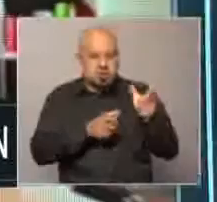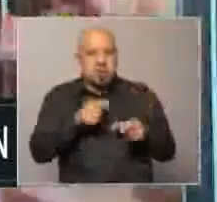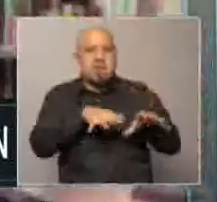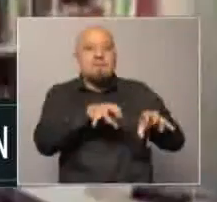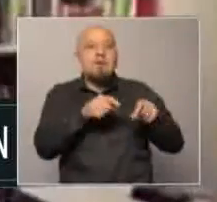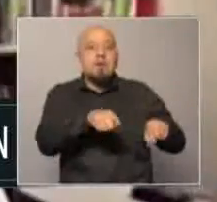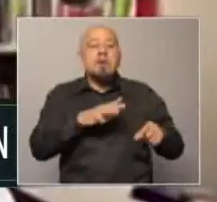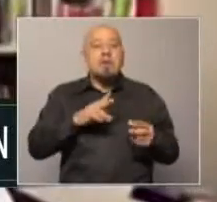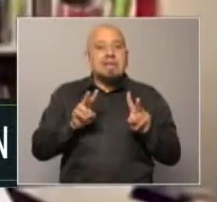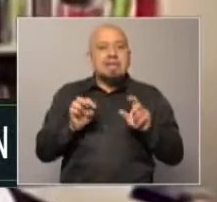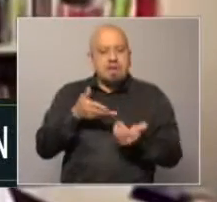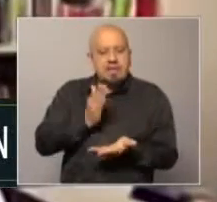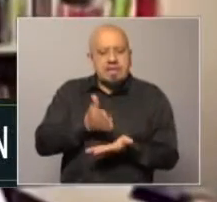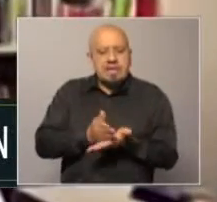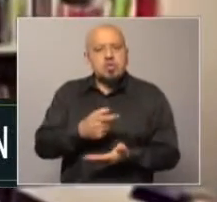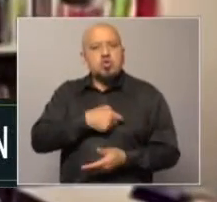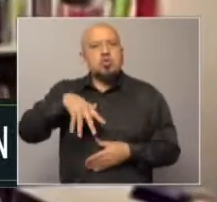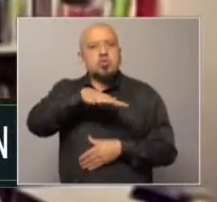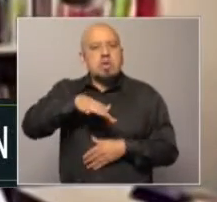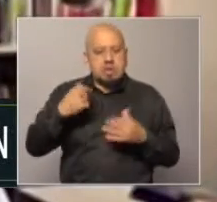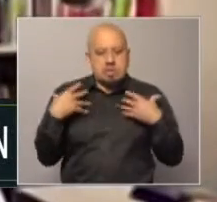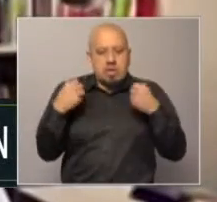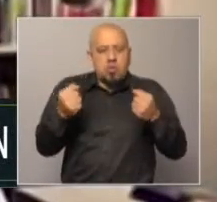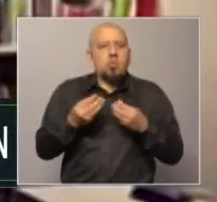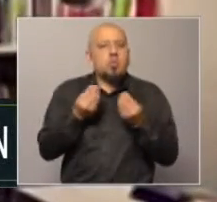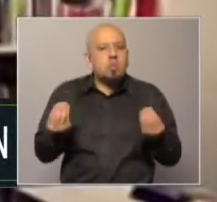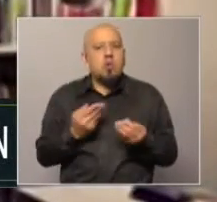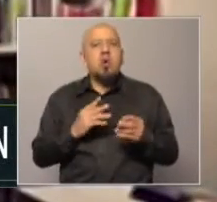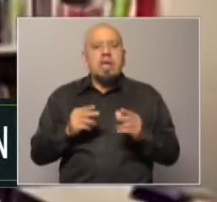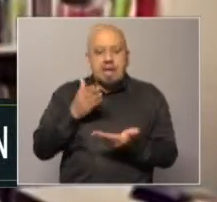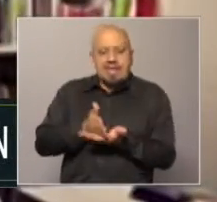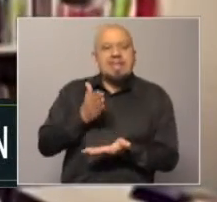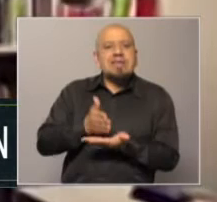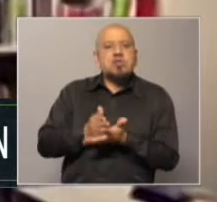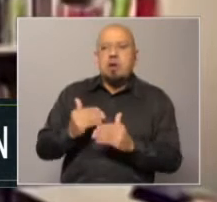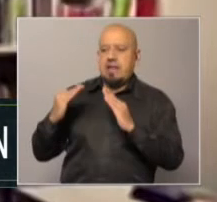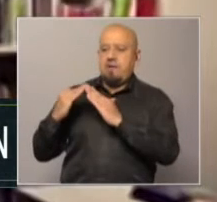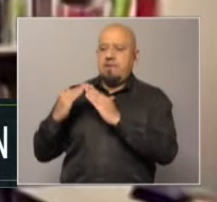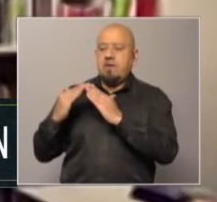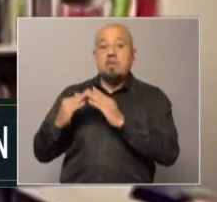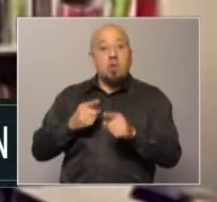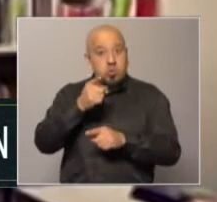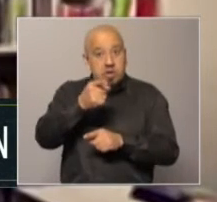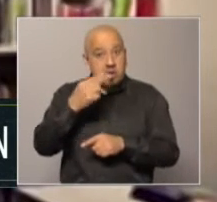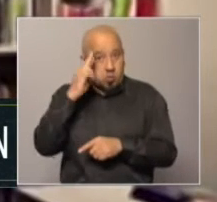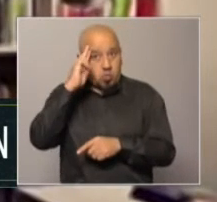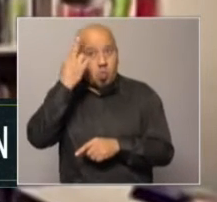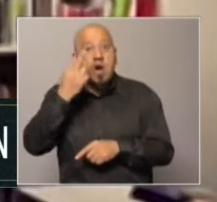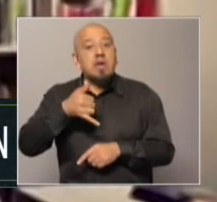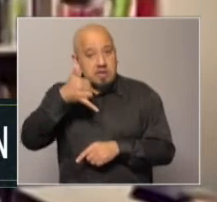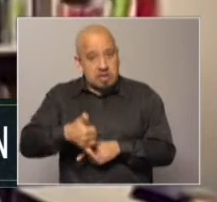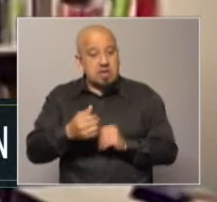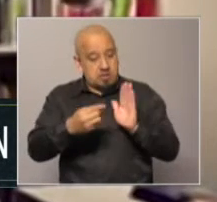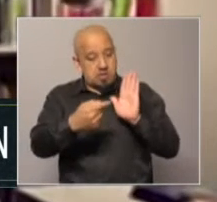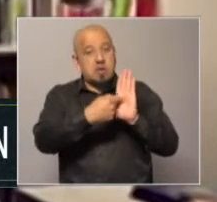a derechos sociales como la salud, por ejemplo. El derecho a la vivienda, que ustedes en la Constitución lo tienen como un derecho